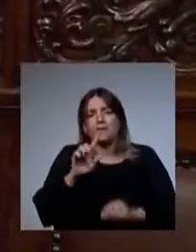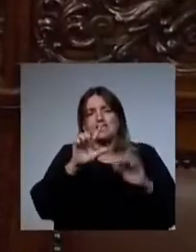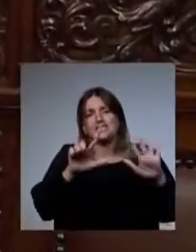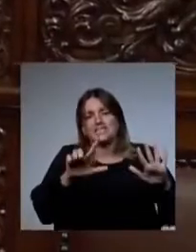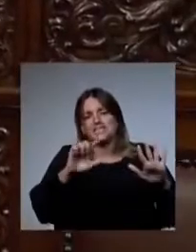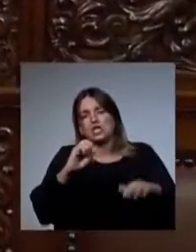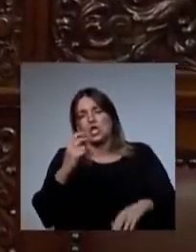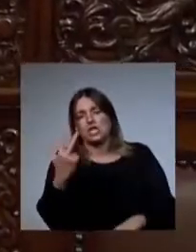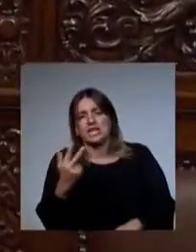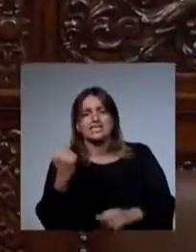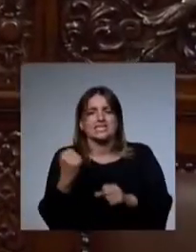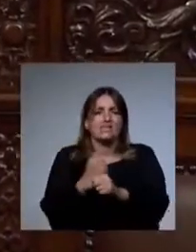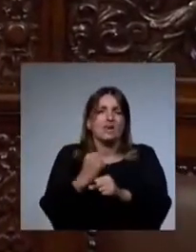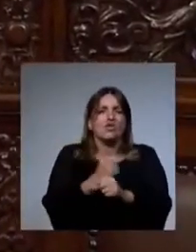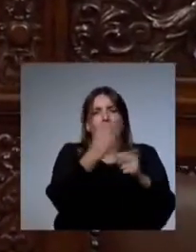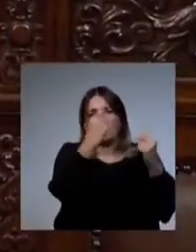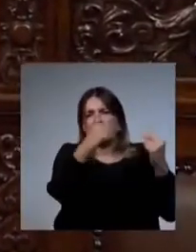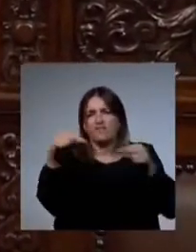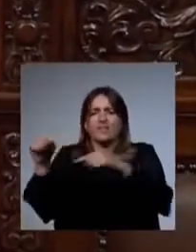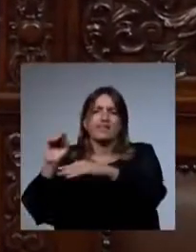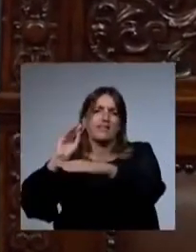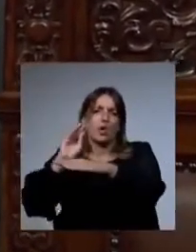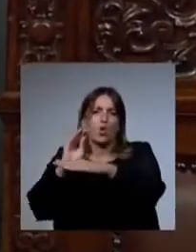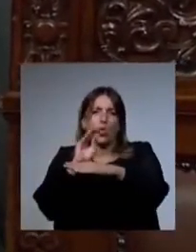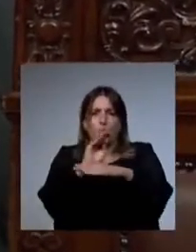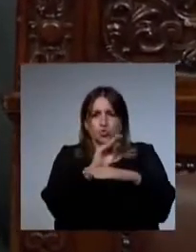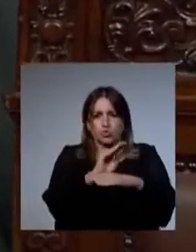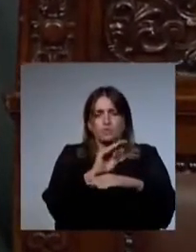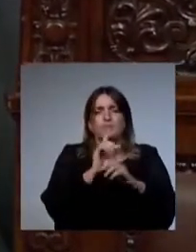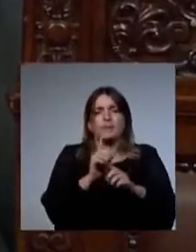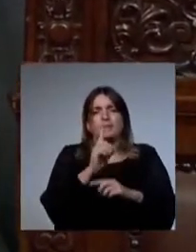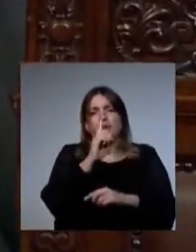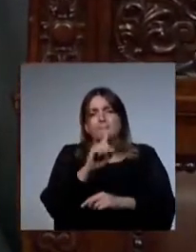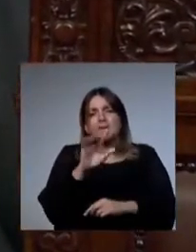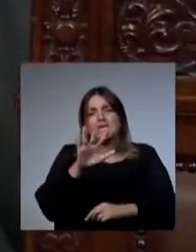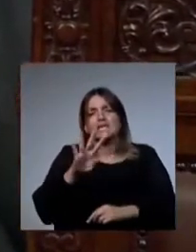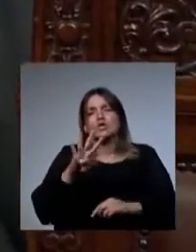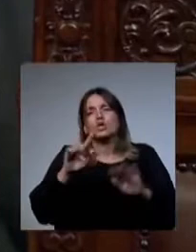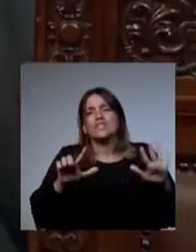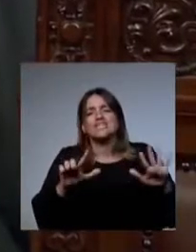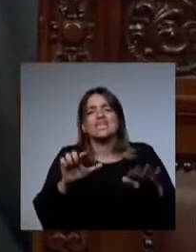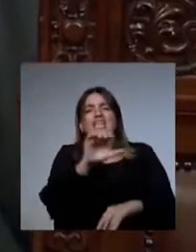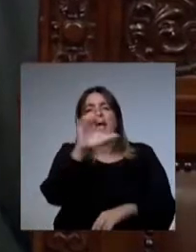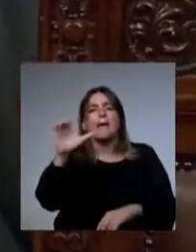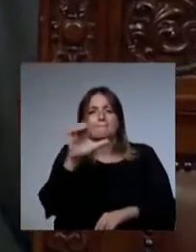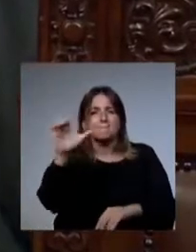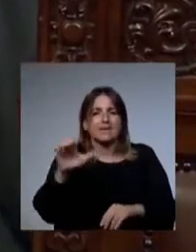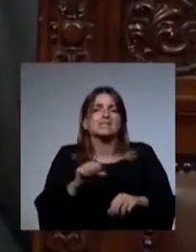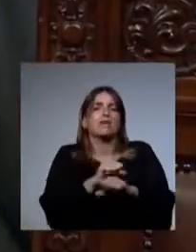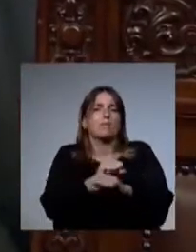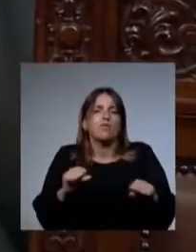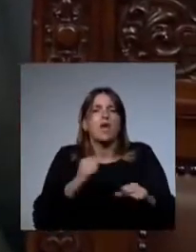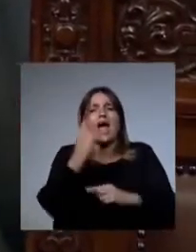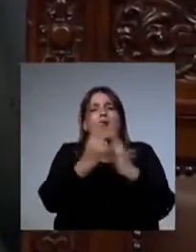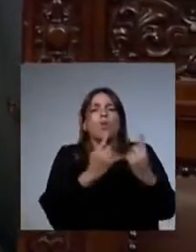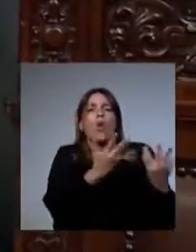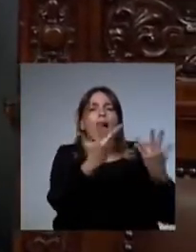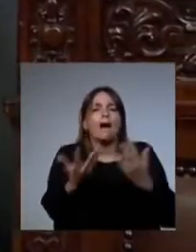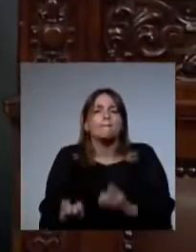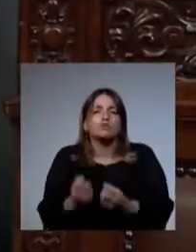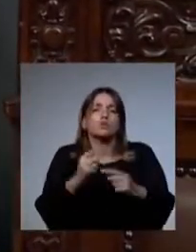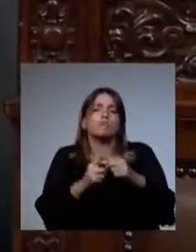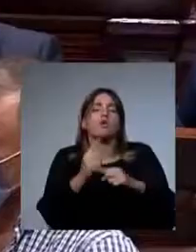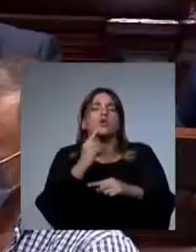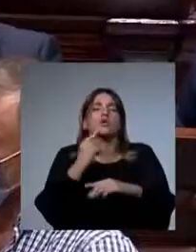54.703 trabajadores a diferentes cursos y 1.597 empresas algún tipo de apoyo a través